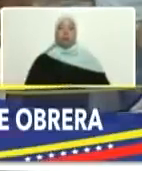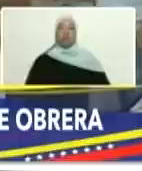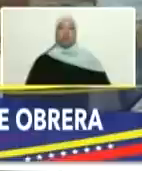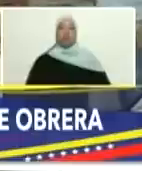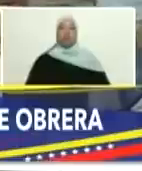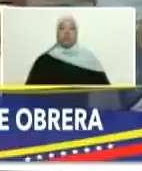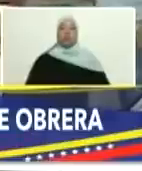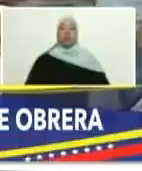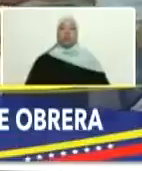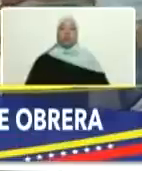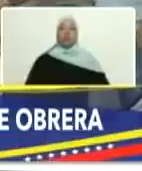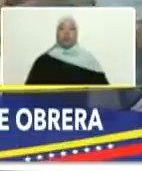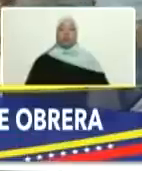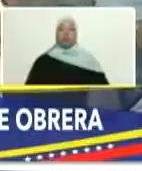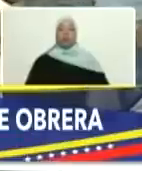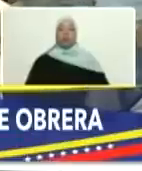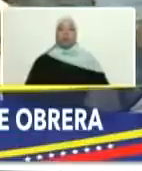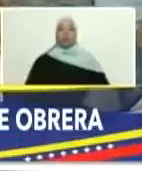Son muchas cosas que